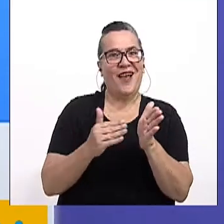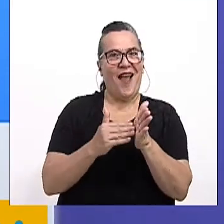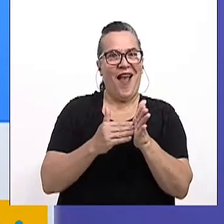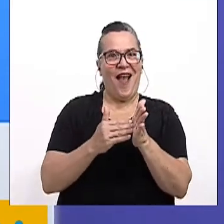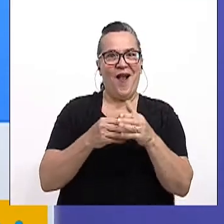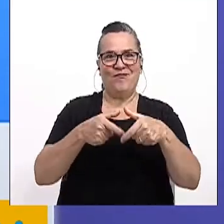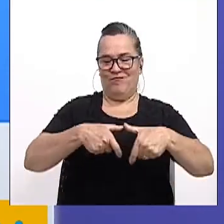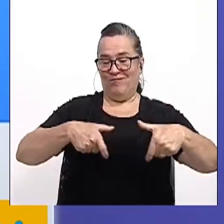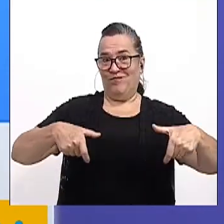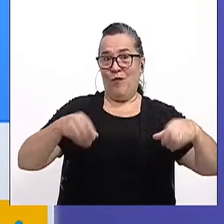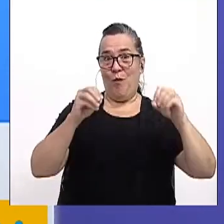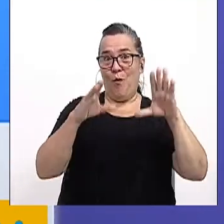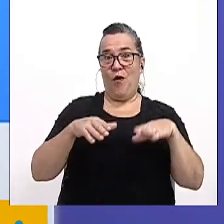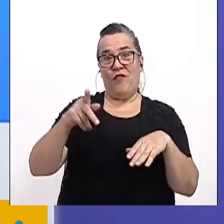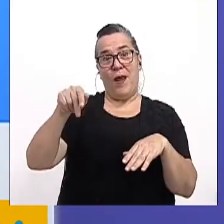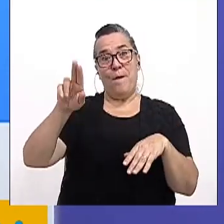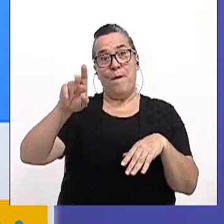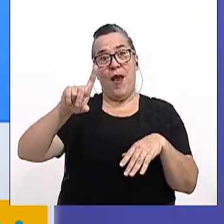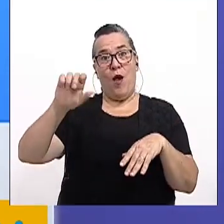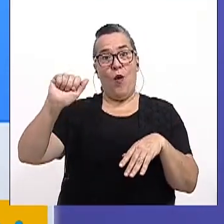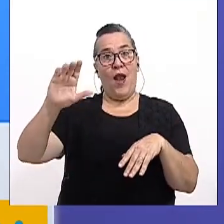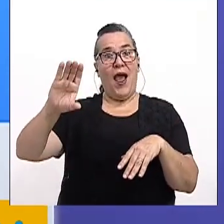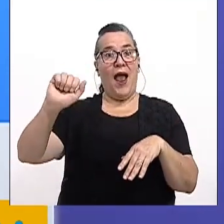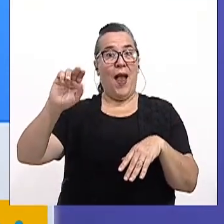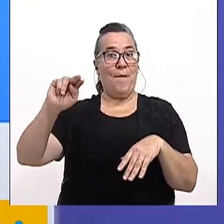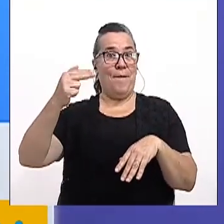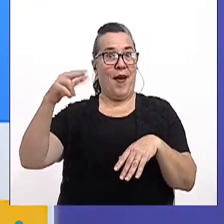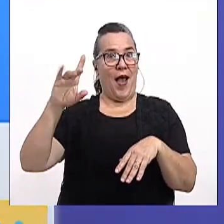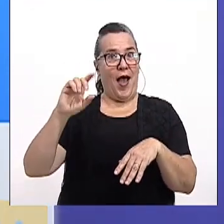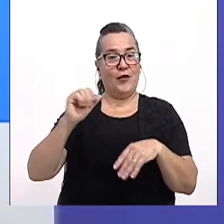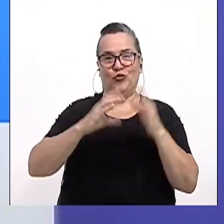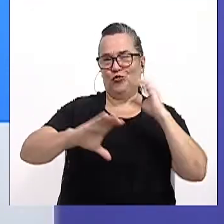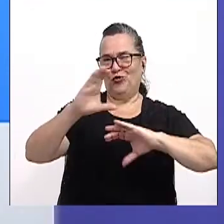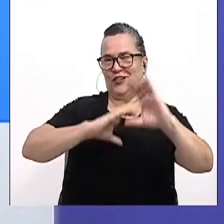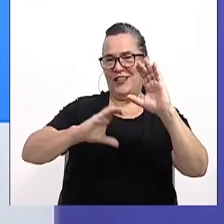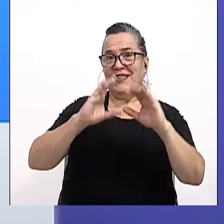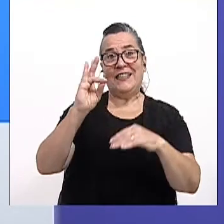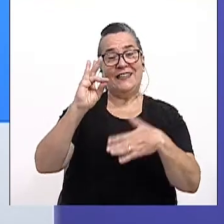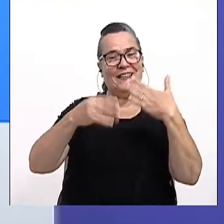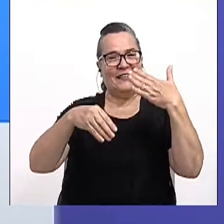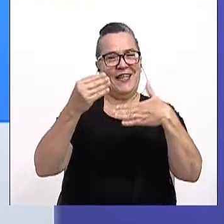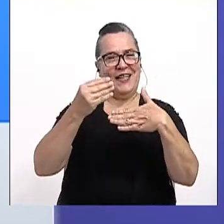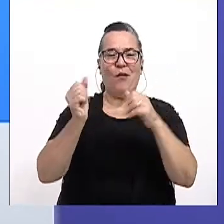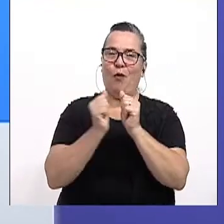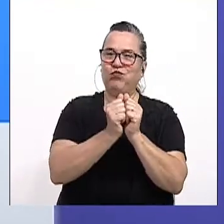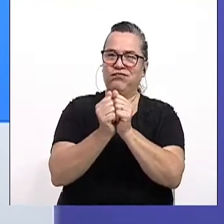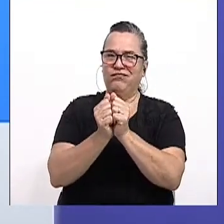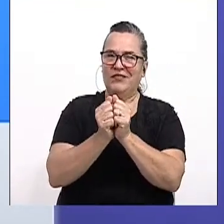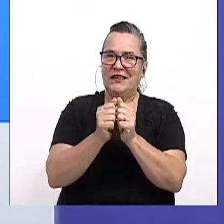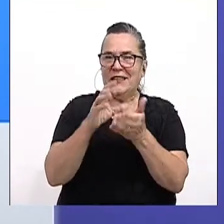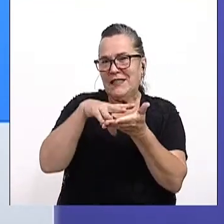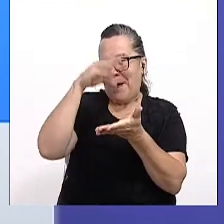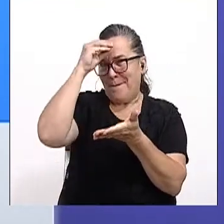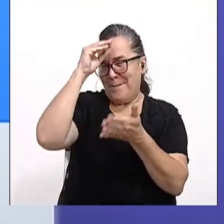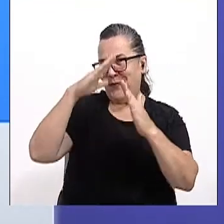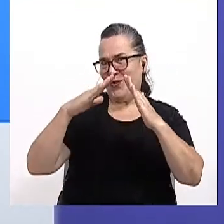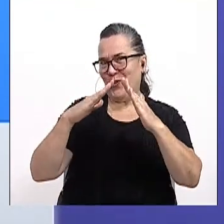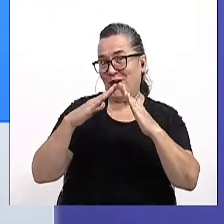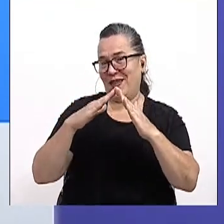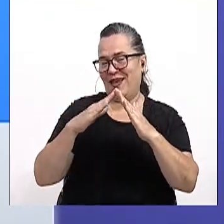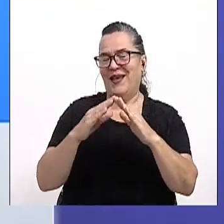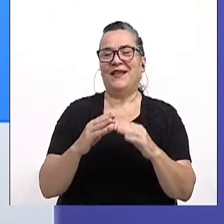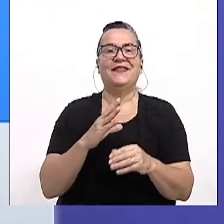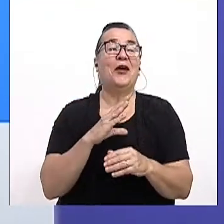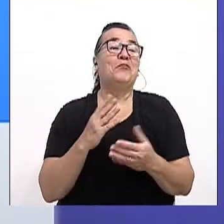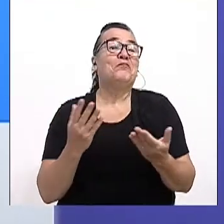la profe Paula Camacho de Ciencias Séptimo, quien los va a estar acompañando en este ratito de Aprendo en Casa nuevamente.